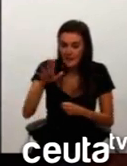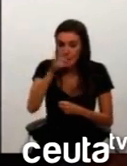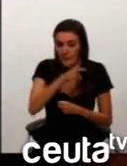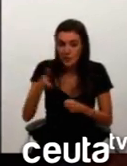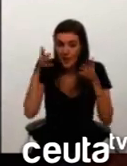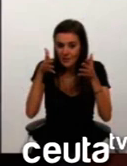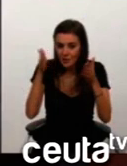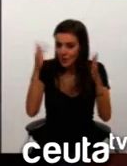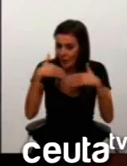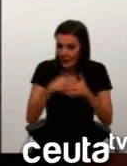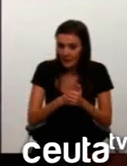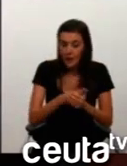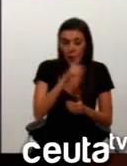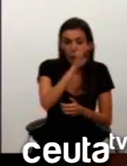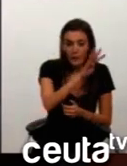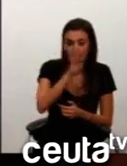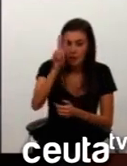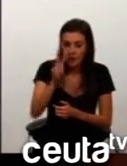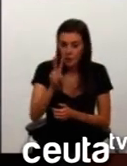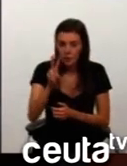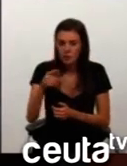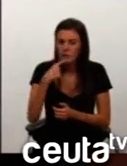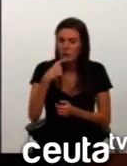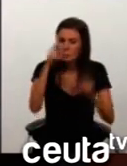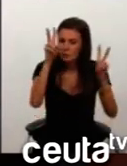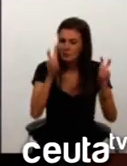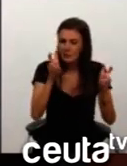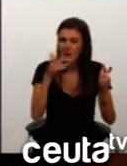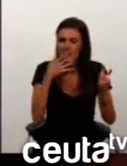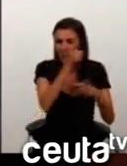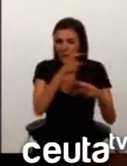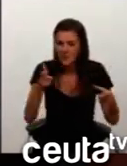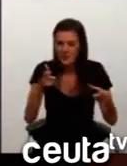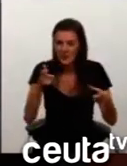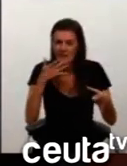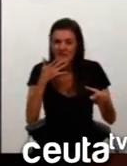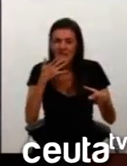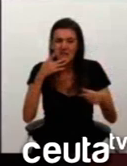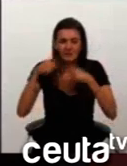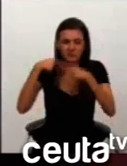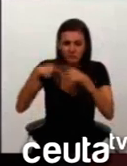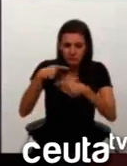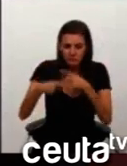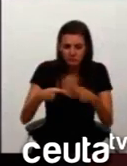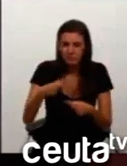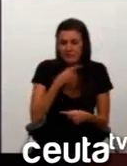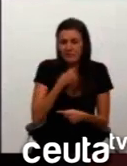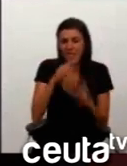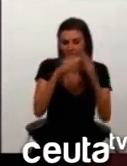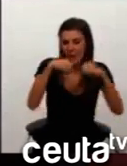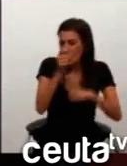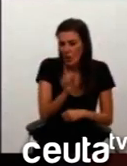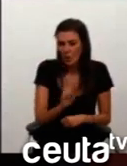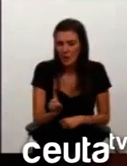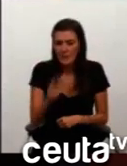asesores, hay 42. Es una cuestión que la gente afea constantemente. Todos hemos oído, hay que